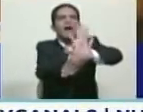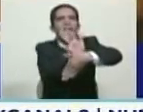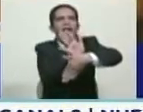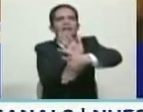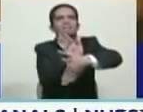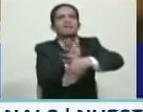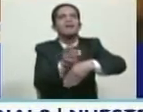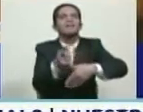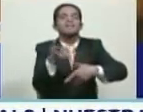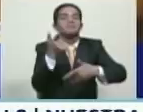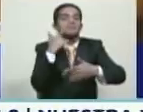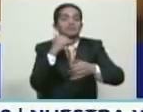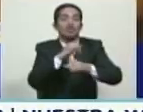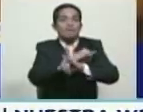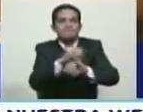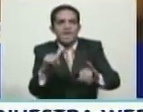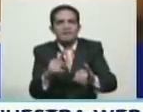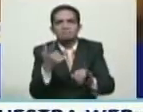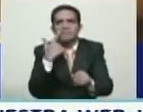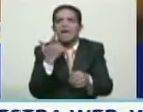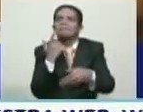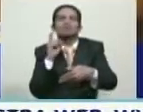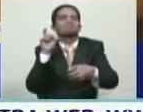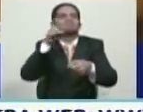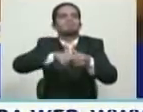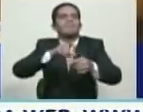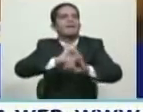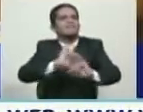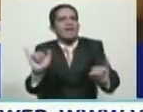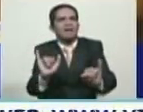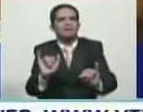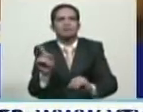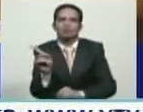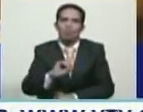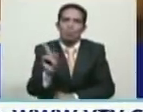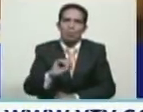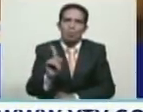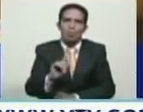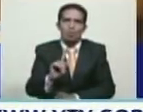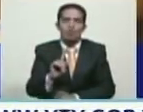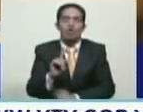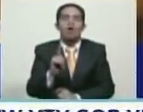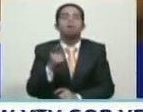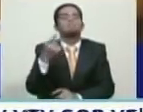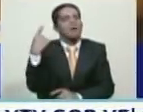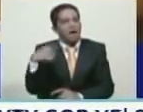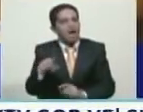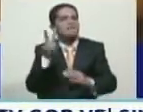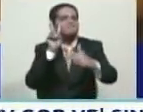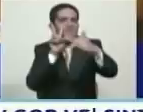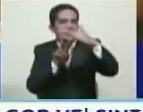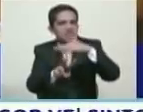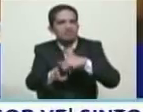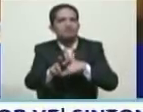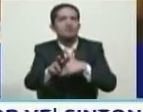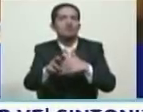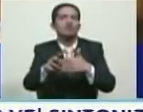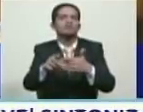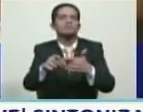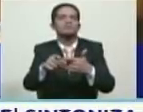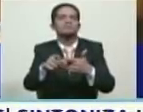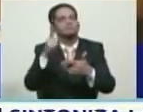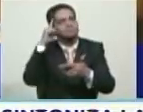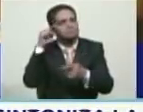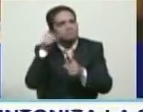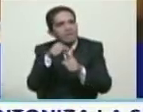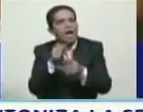Y no termina ahí, sino tenemos una misión con cierta visión para bien de nuestros pueblos.